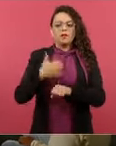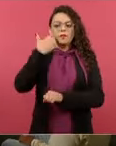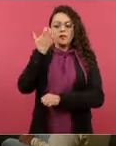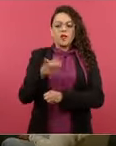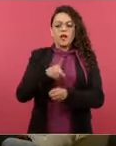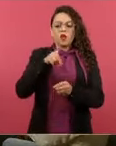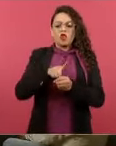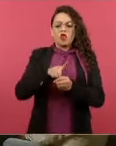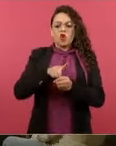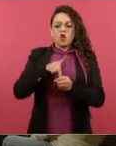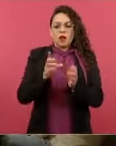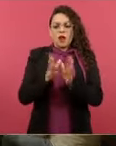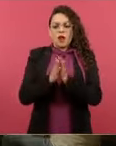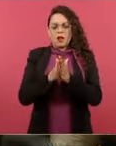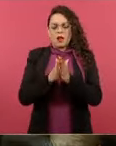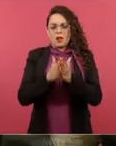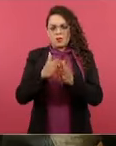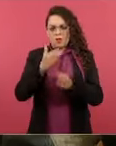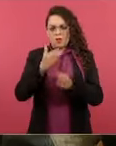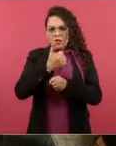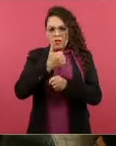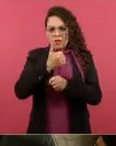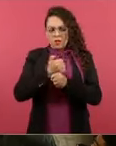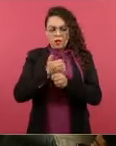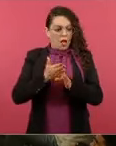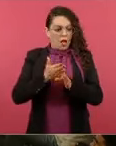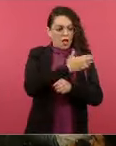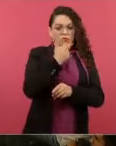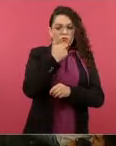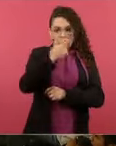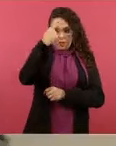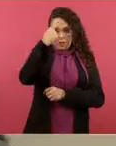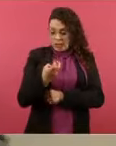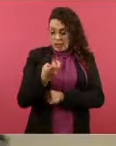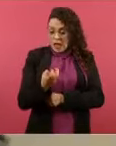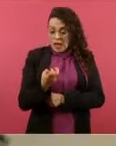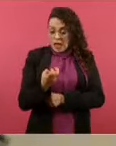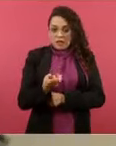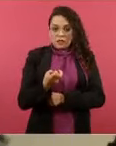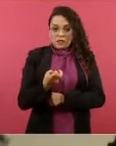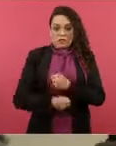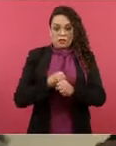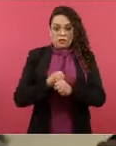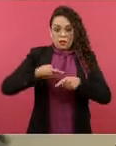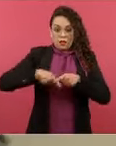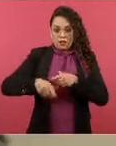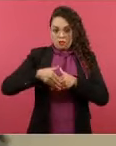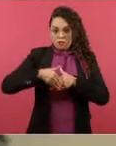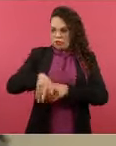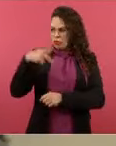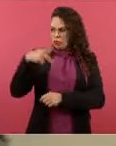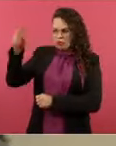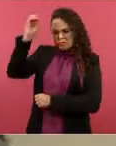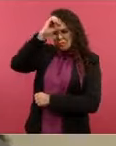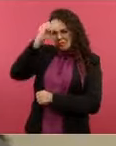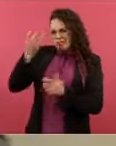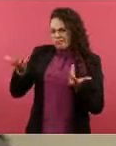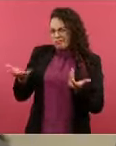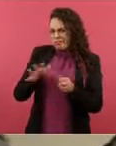ciclos escolares previos para ser utilizados en el ciclo por comenzar. ¿Usted qué opinión tiene al